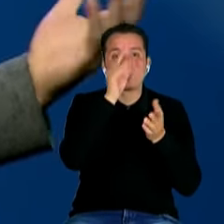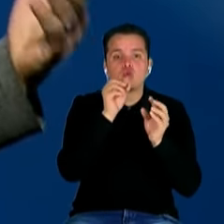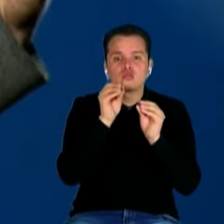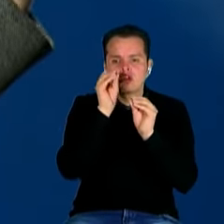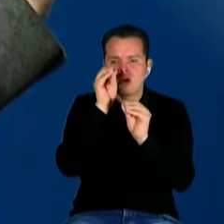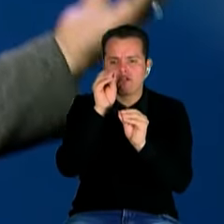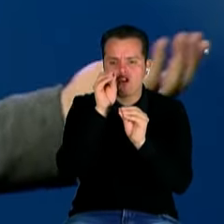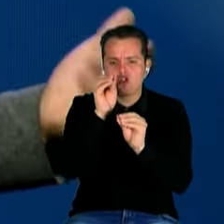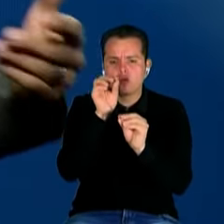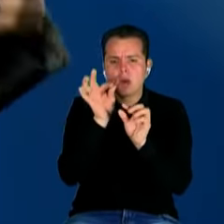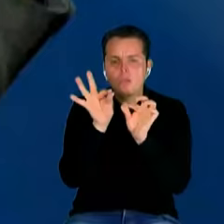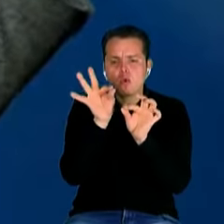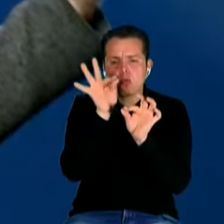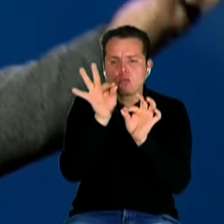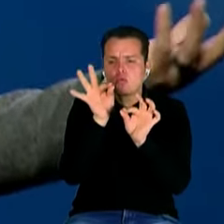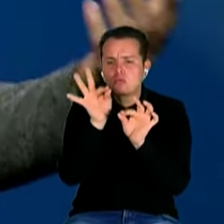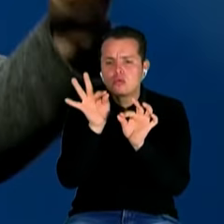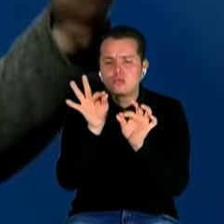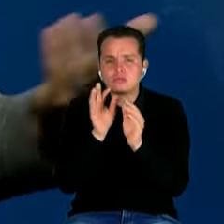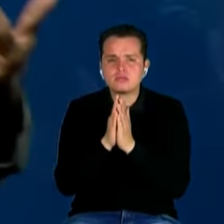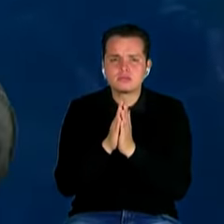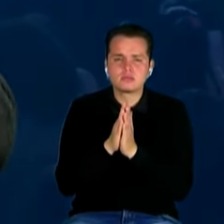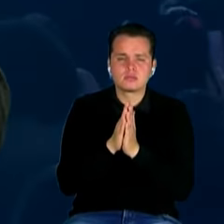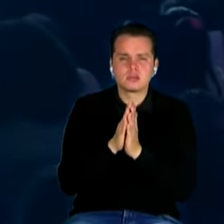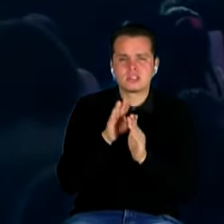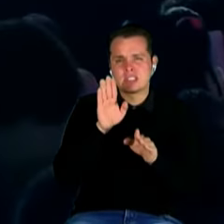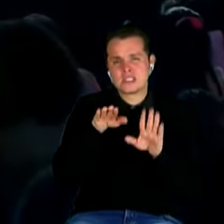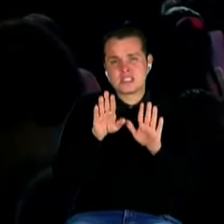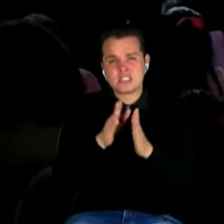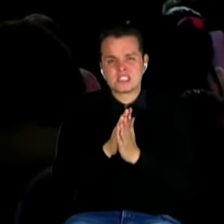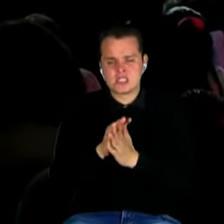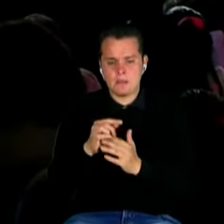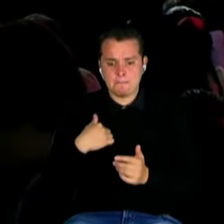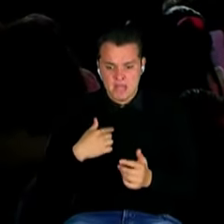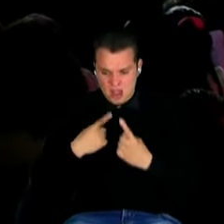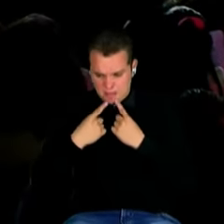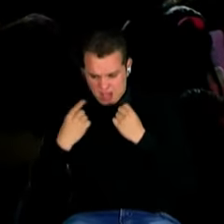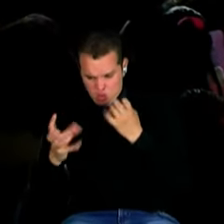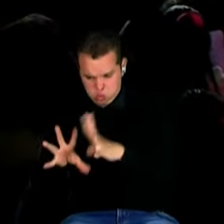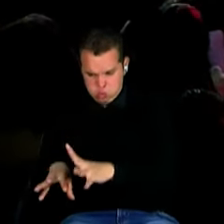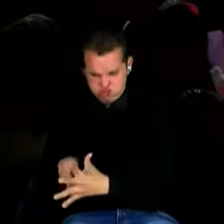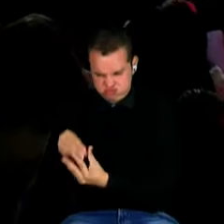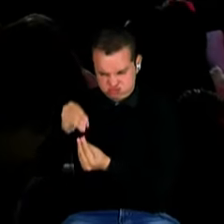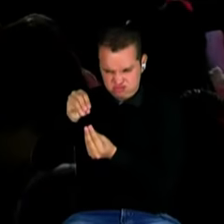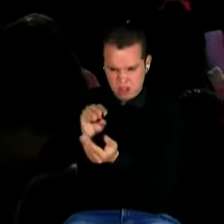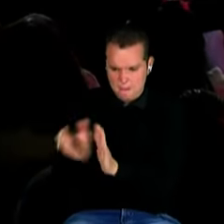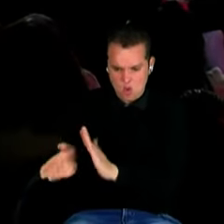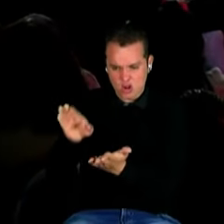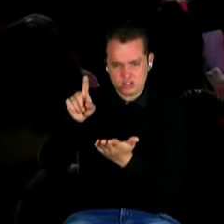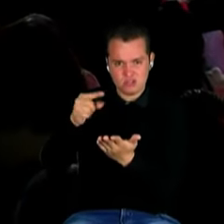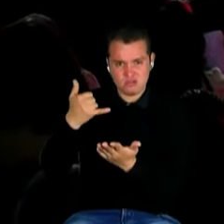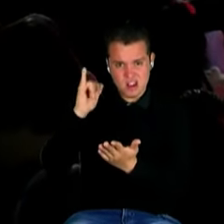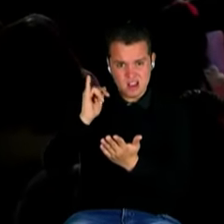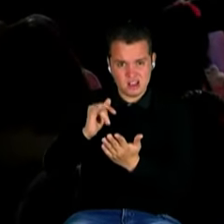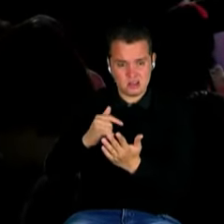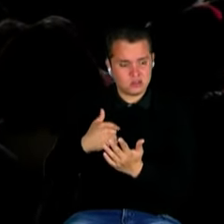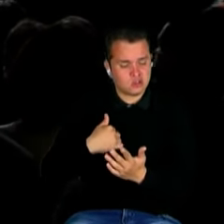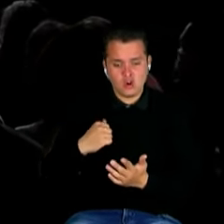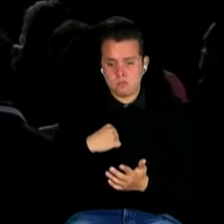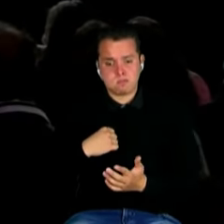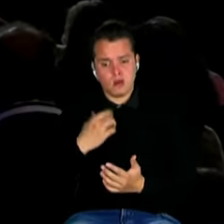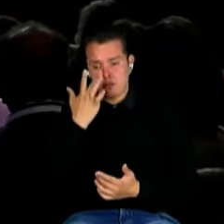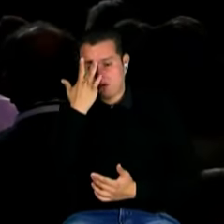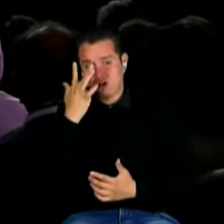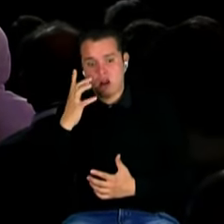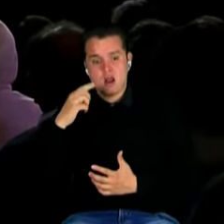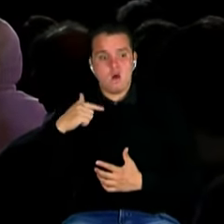Deberíamos, a causa de nuestros pecados y nuestros errores, haber sido consumidos hace mucho tiempo. Yo no tendría por qué